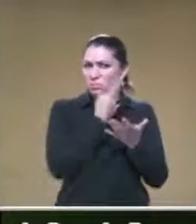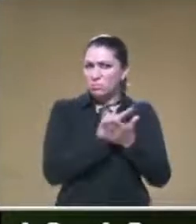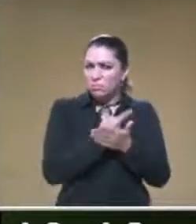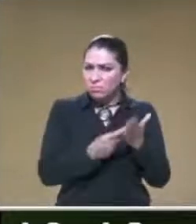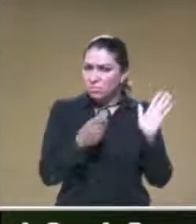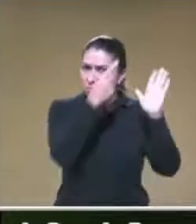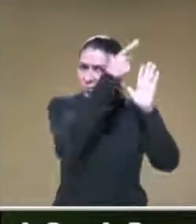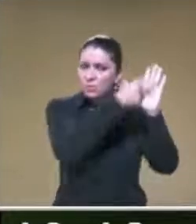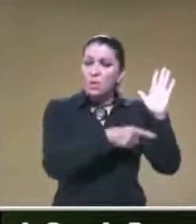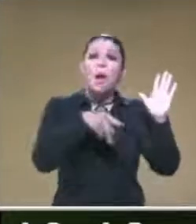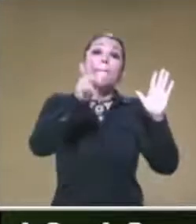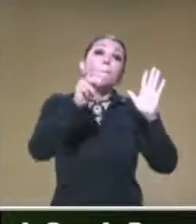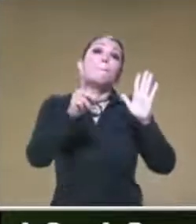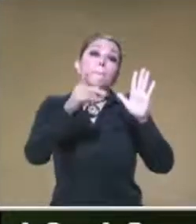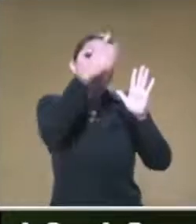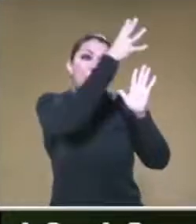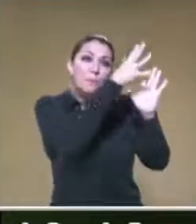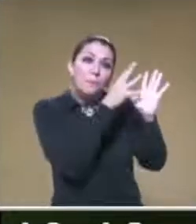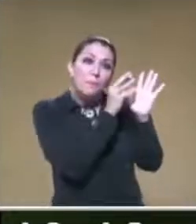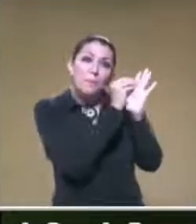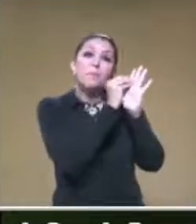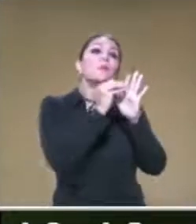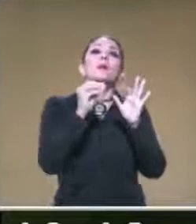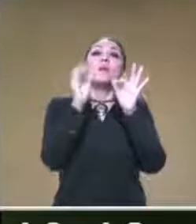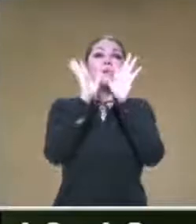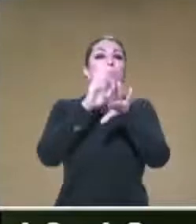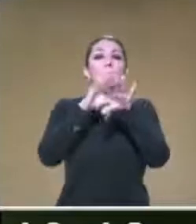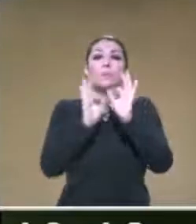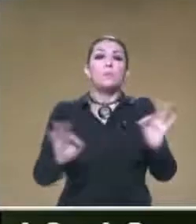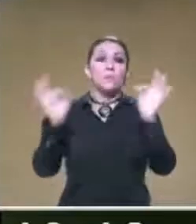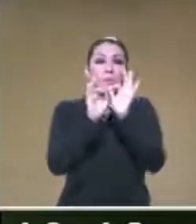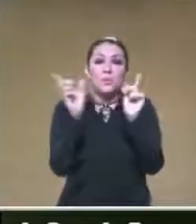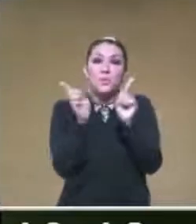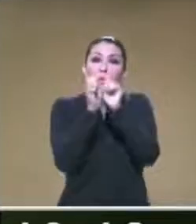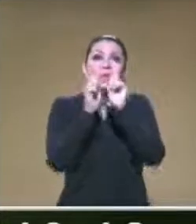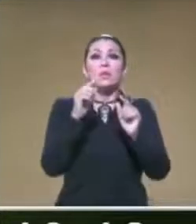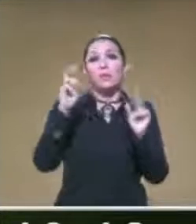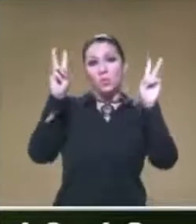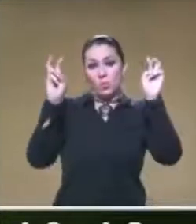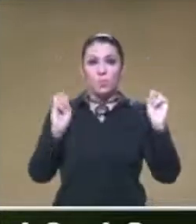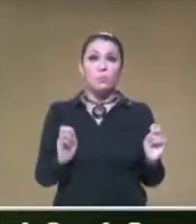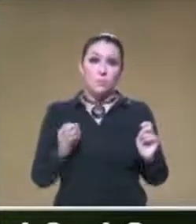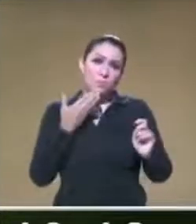está resumiendo lo más importante de un tema.